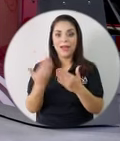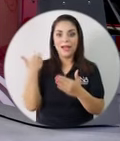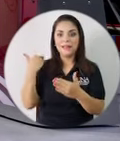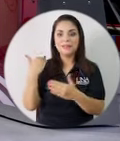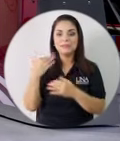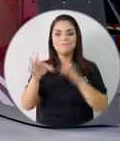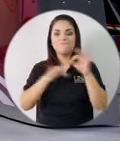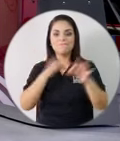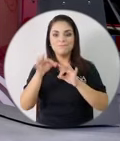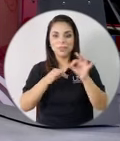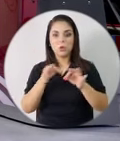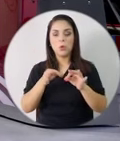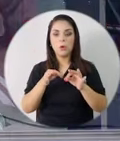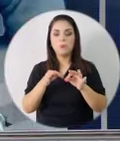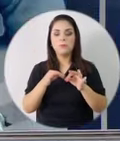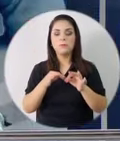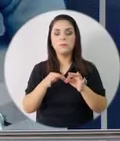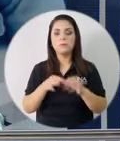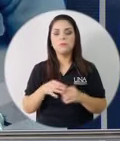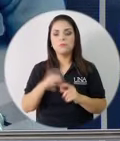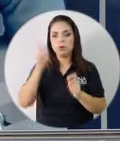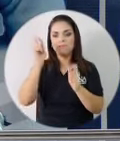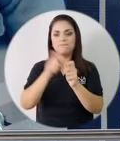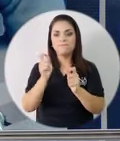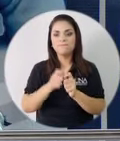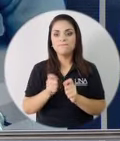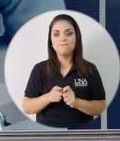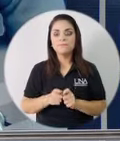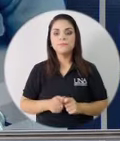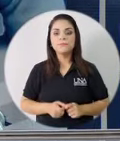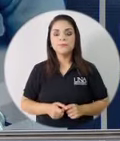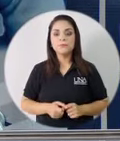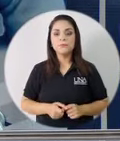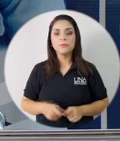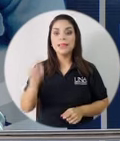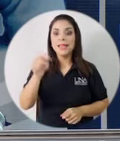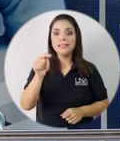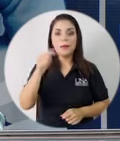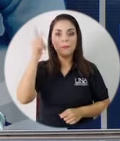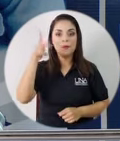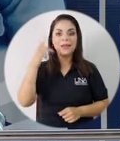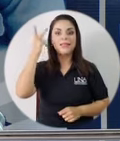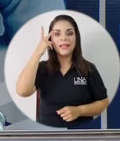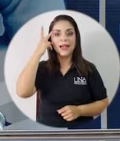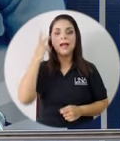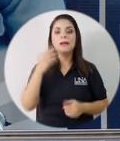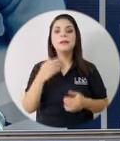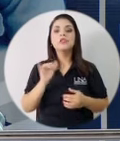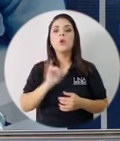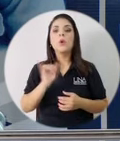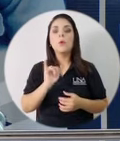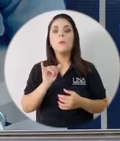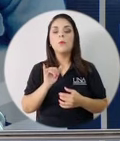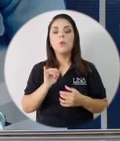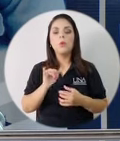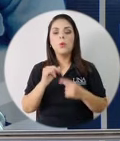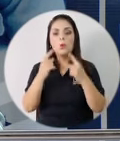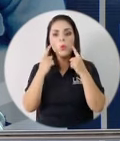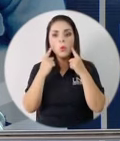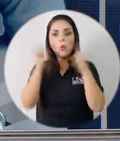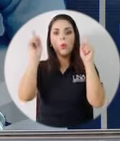explicar con mucha exactitud. Entonces, esta política es el proceso, es el fruto de un